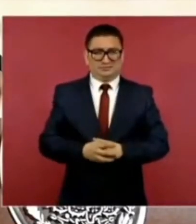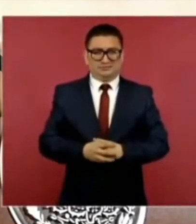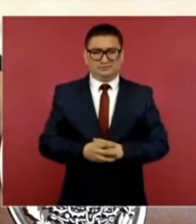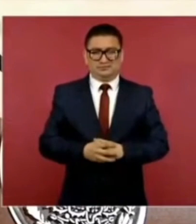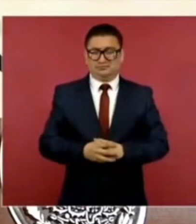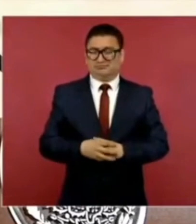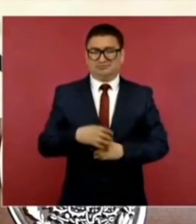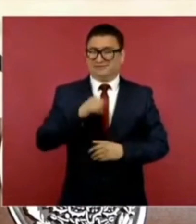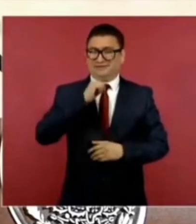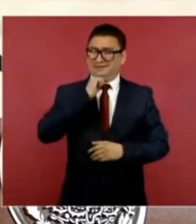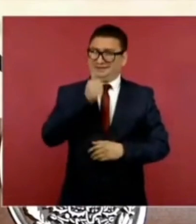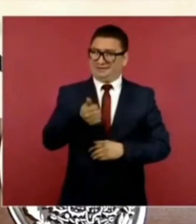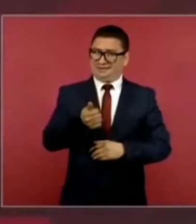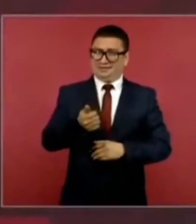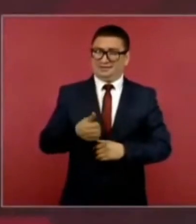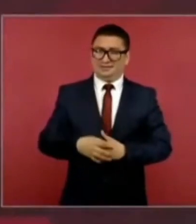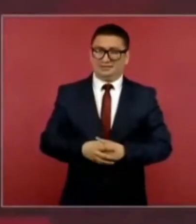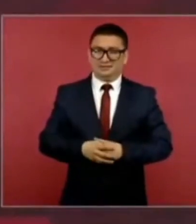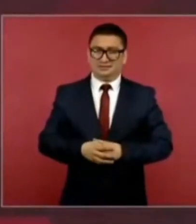nada.